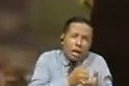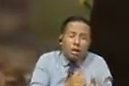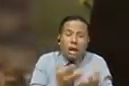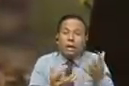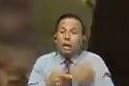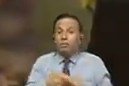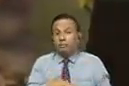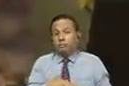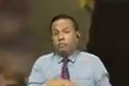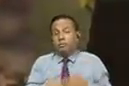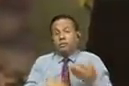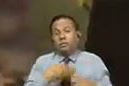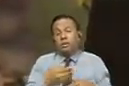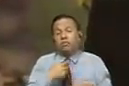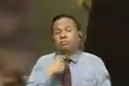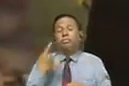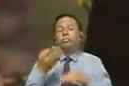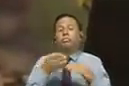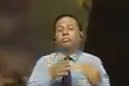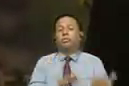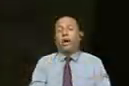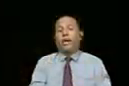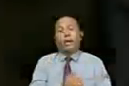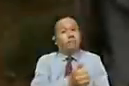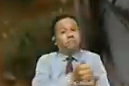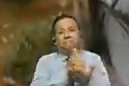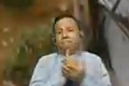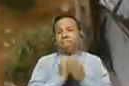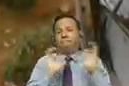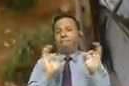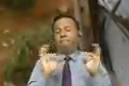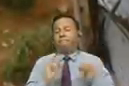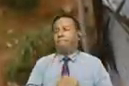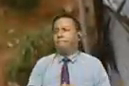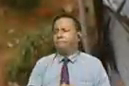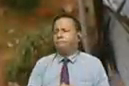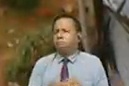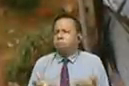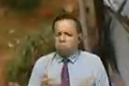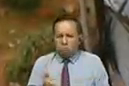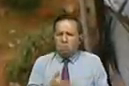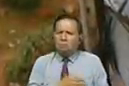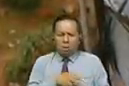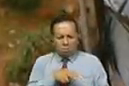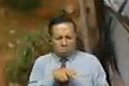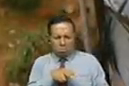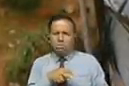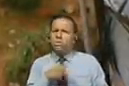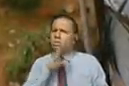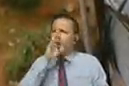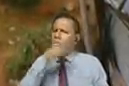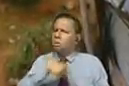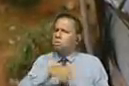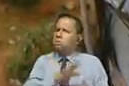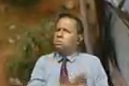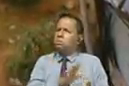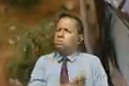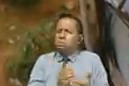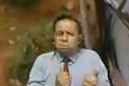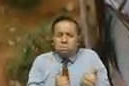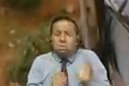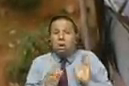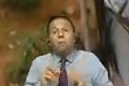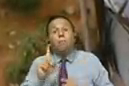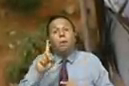para ponerse en manos de algún salvador. Pero yo lo veía siempre tranquilo ese muchacho. Sí, pero ahí el policía